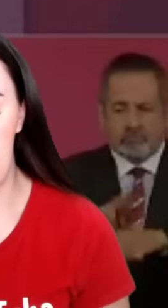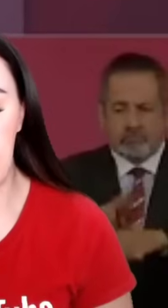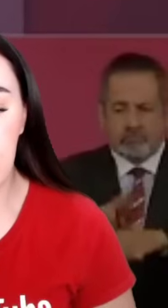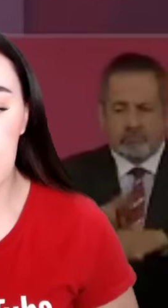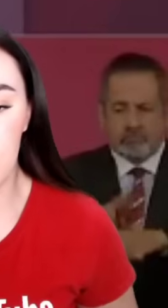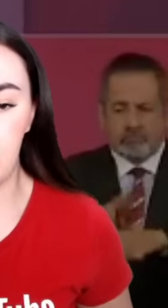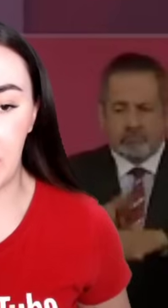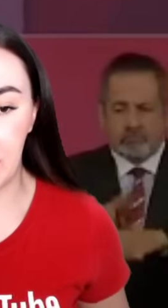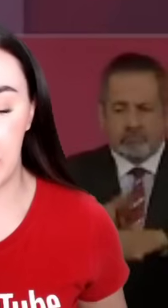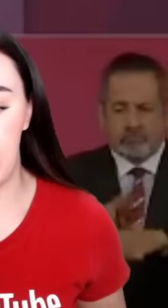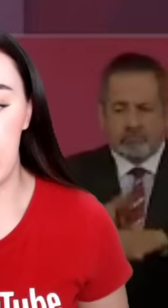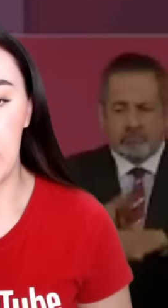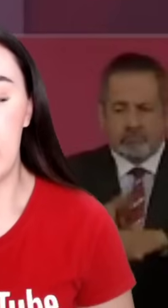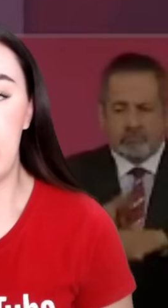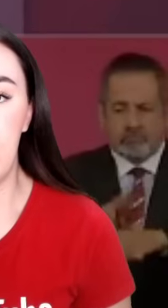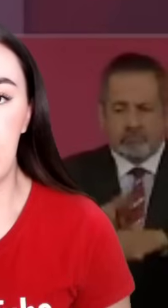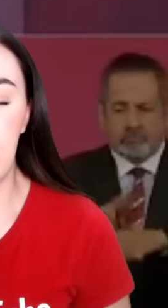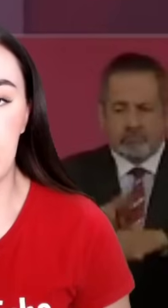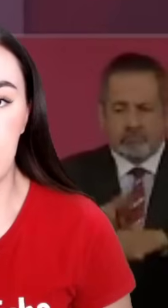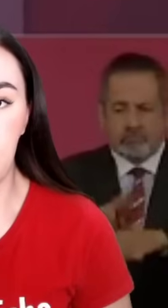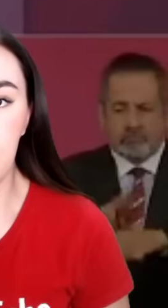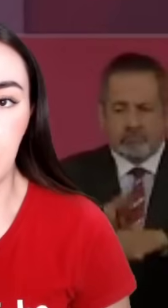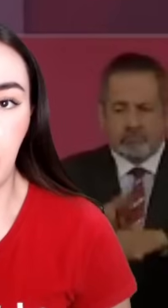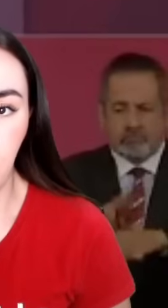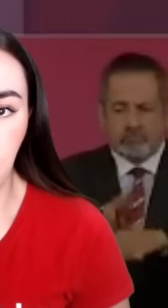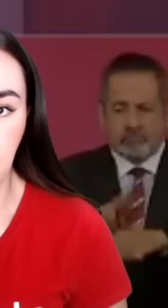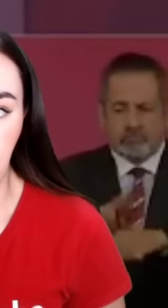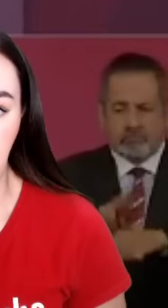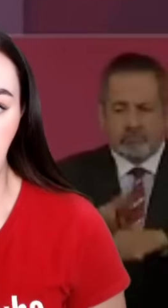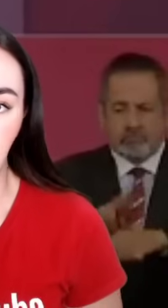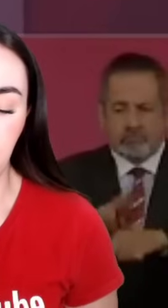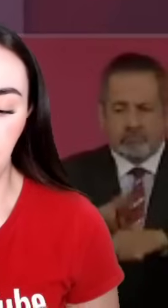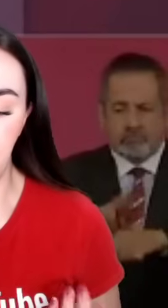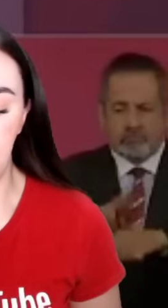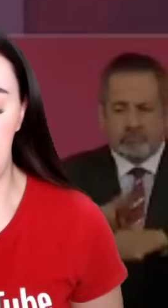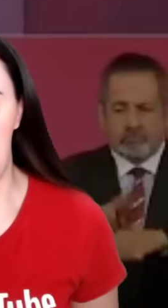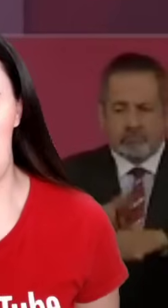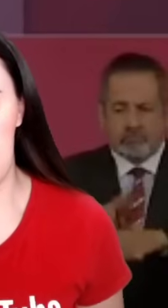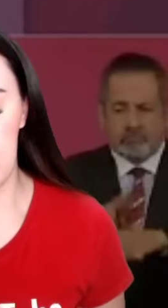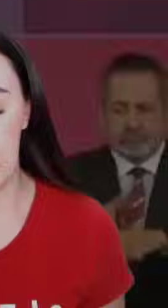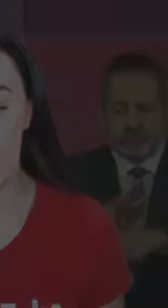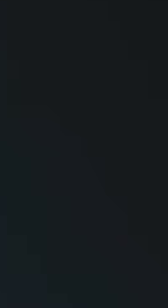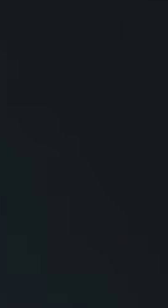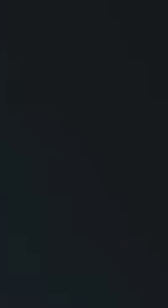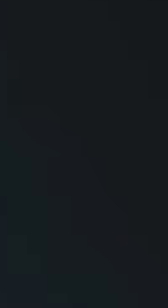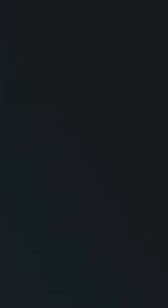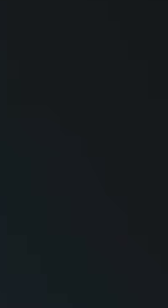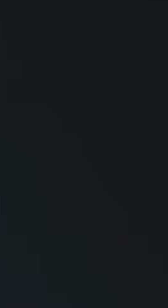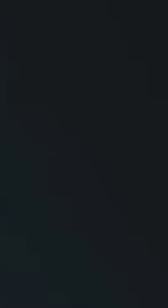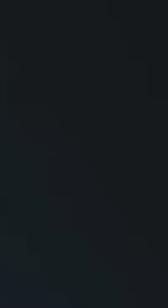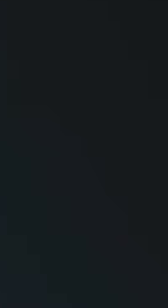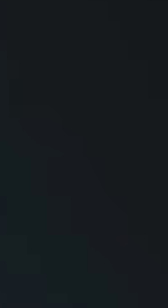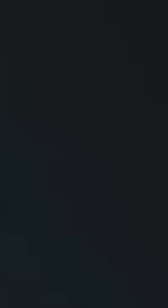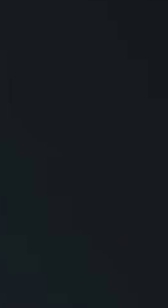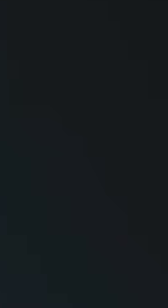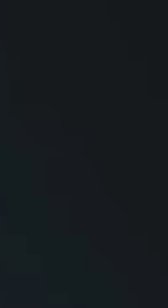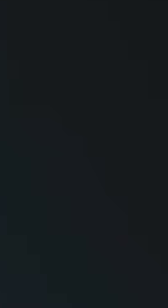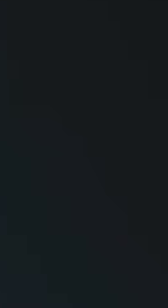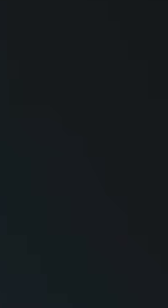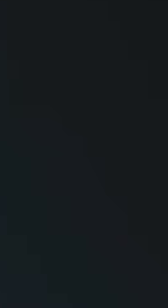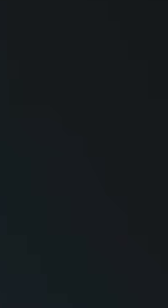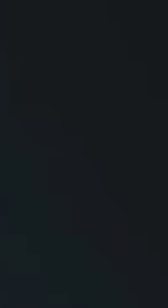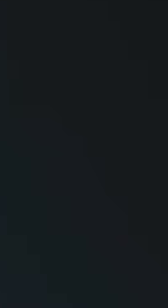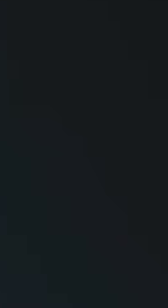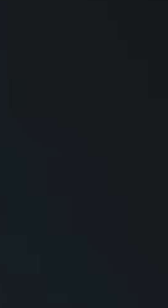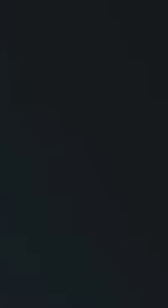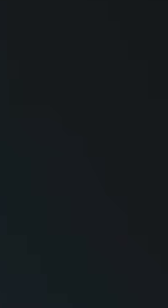nacional, dieron su palabra, y que estén postergando y postergando, pues realmente, pues ya se imaginarán, pues el